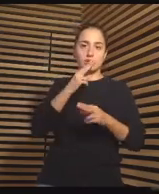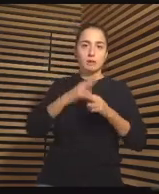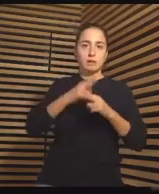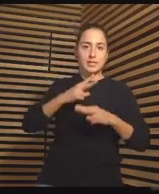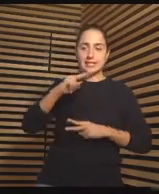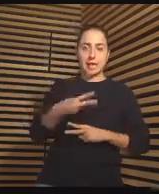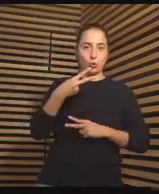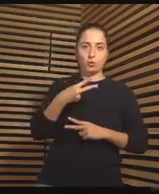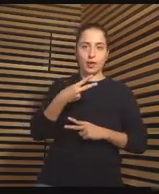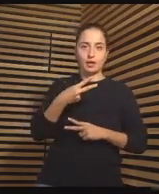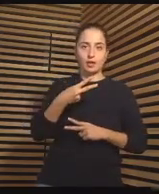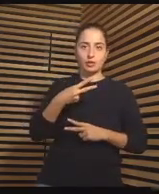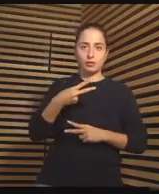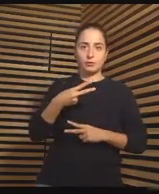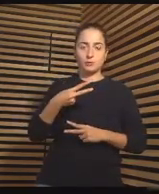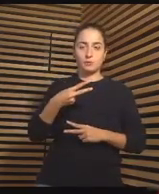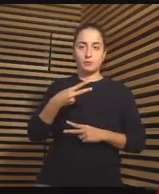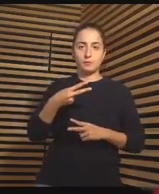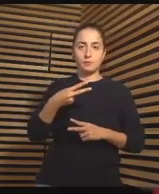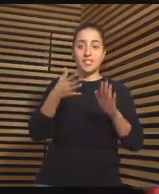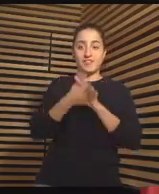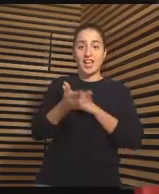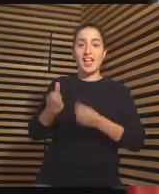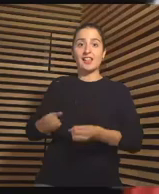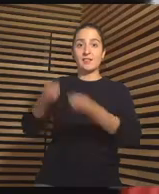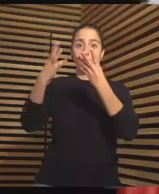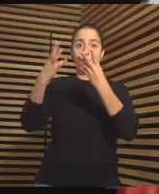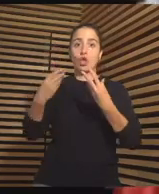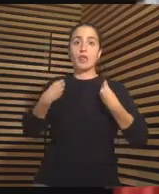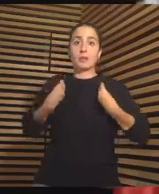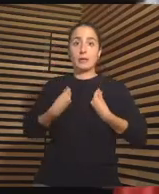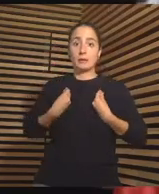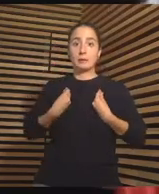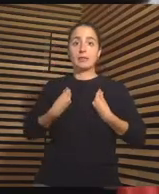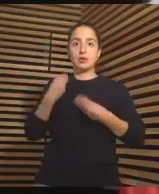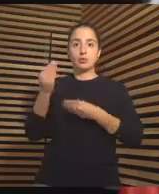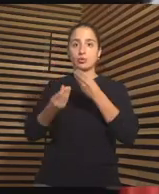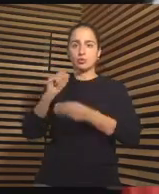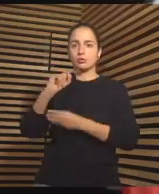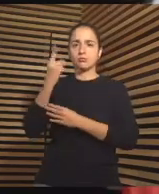Por lo tanto, en un edificio de viviendas,